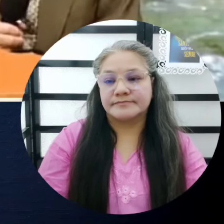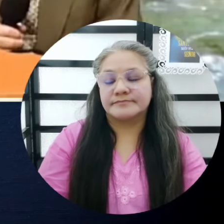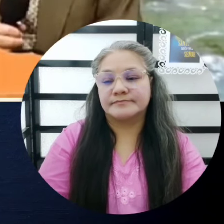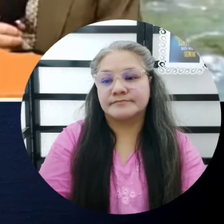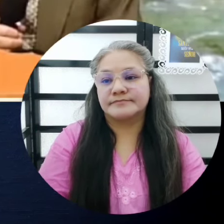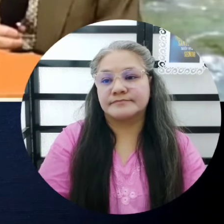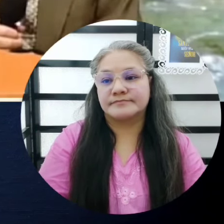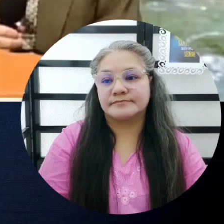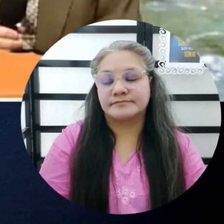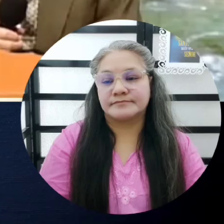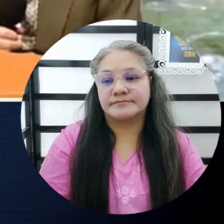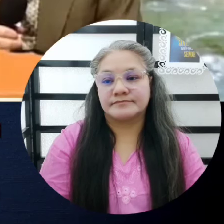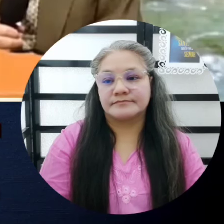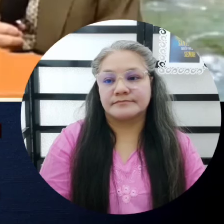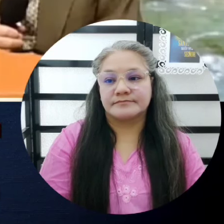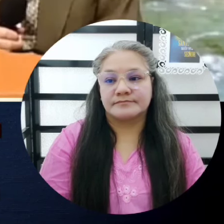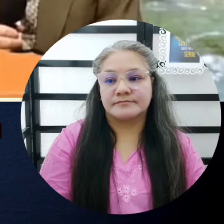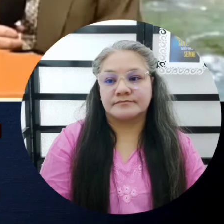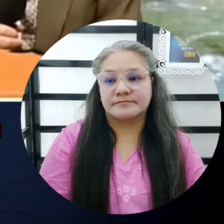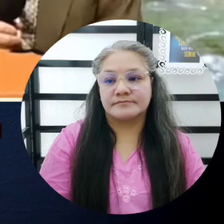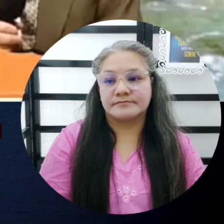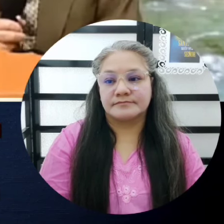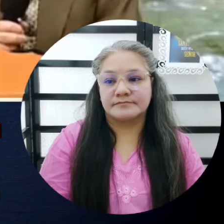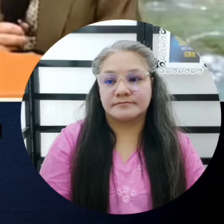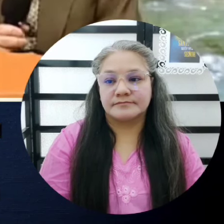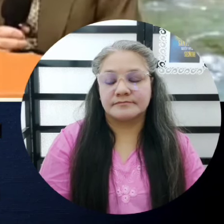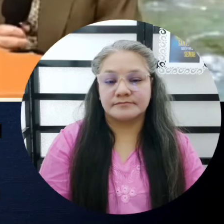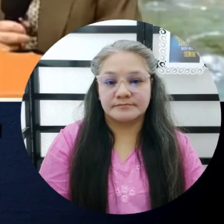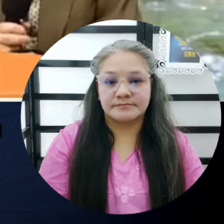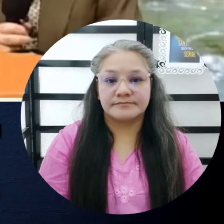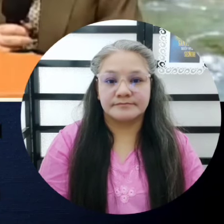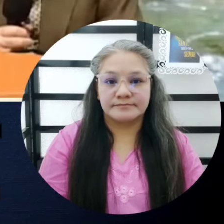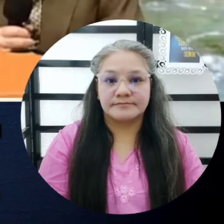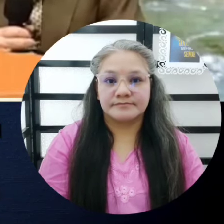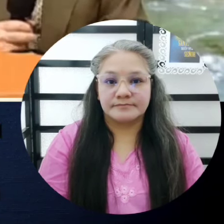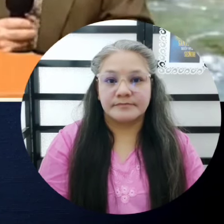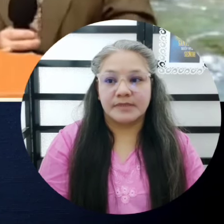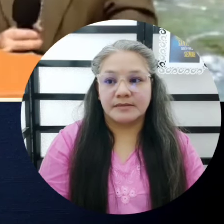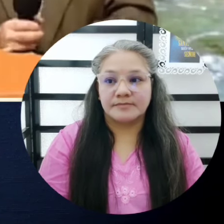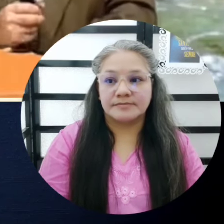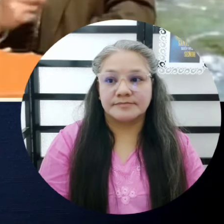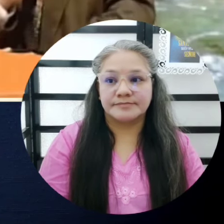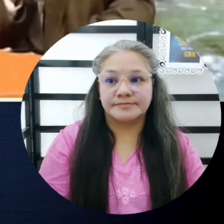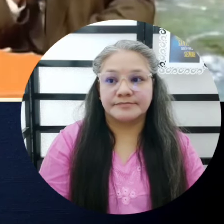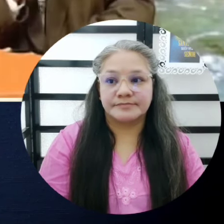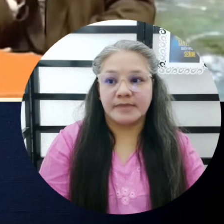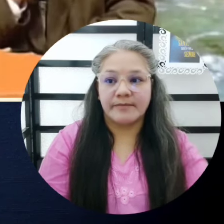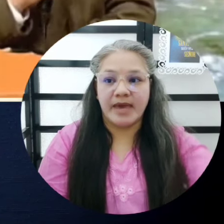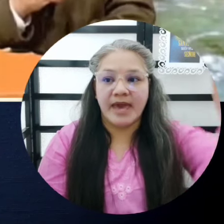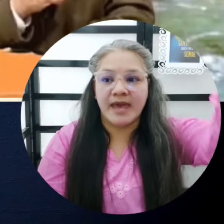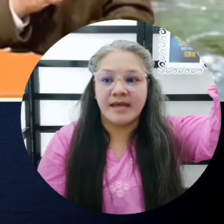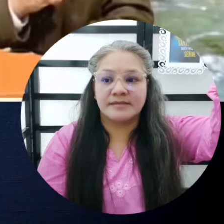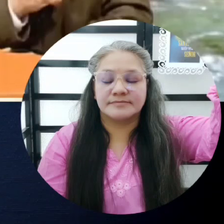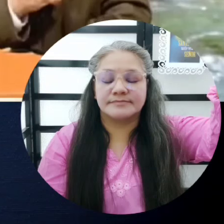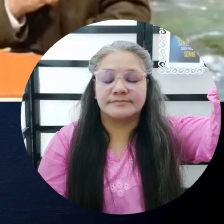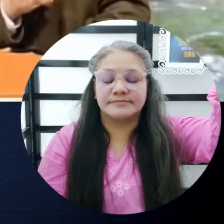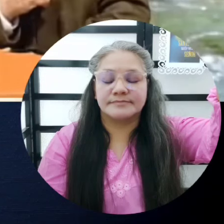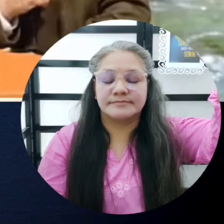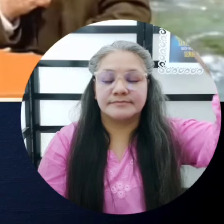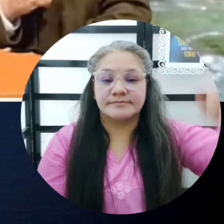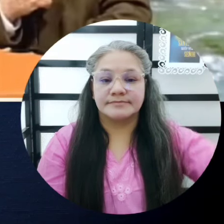lenguaje, diciendo que todo hombre afirmase su autoridad en su casa. ¿Están oyendo, hermana?